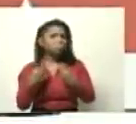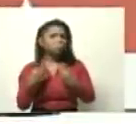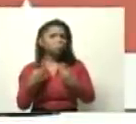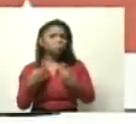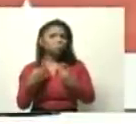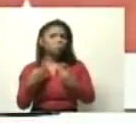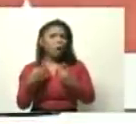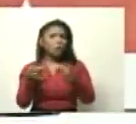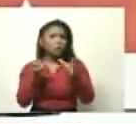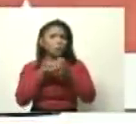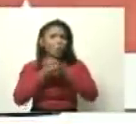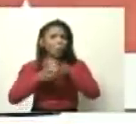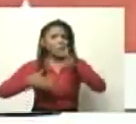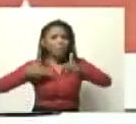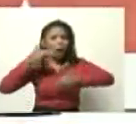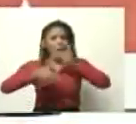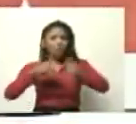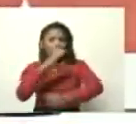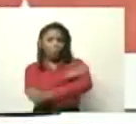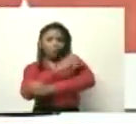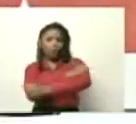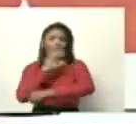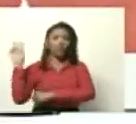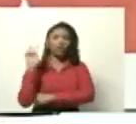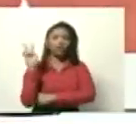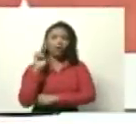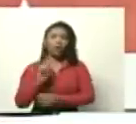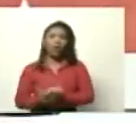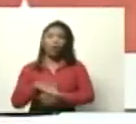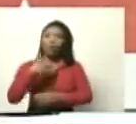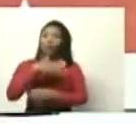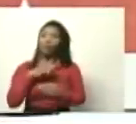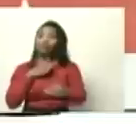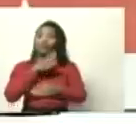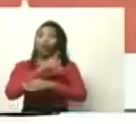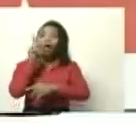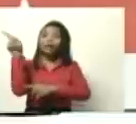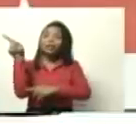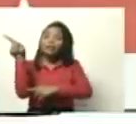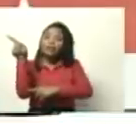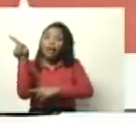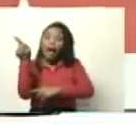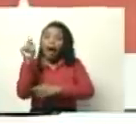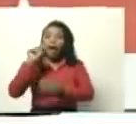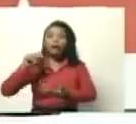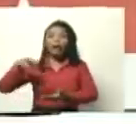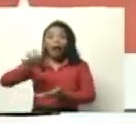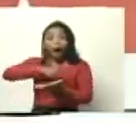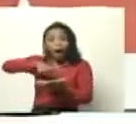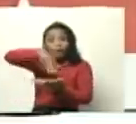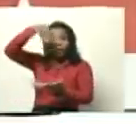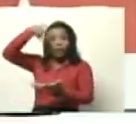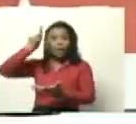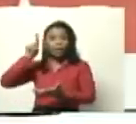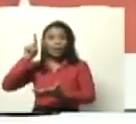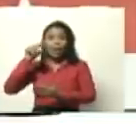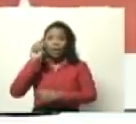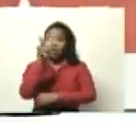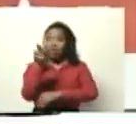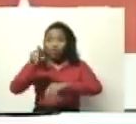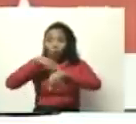la delincuencia de la derecha venezolana cuando se fueron allá al distribuidor de Altamira. Y en menos de